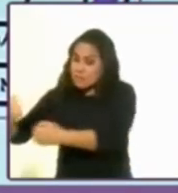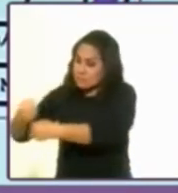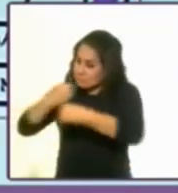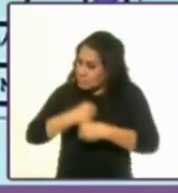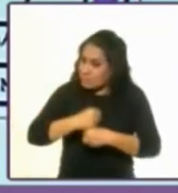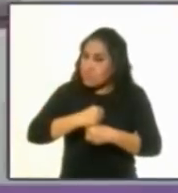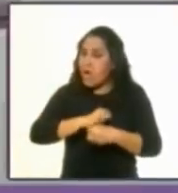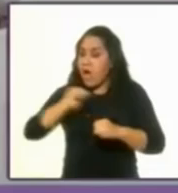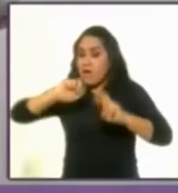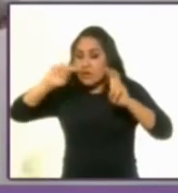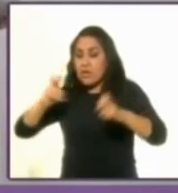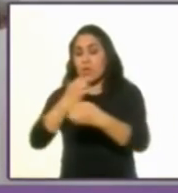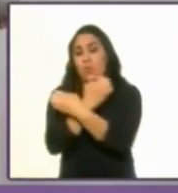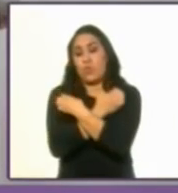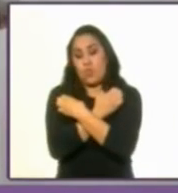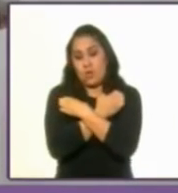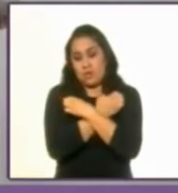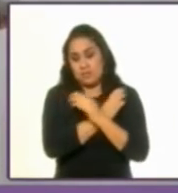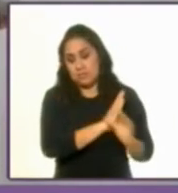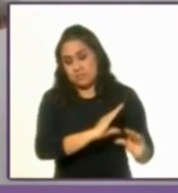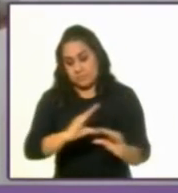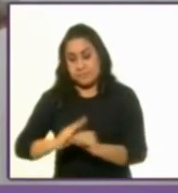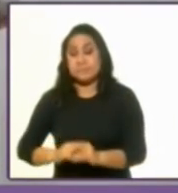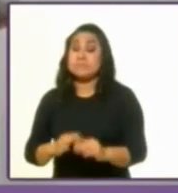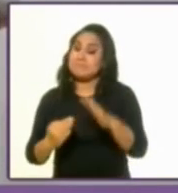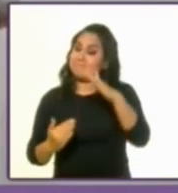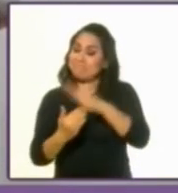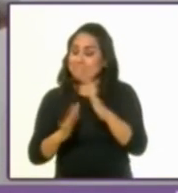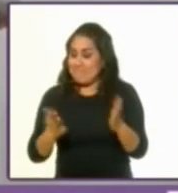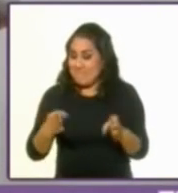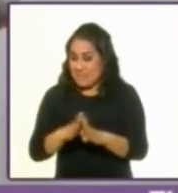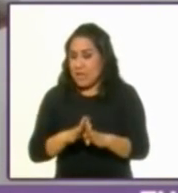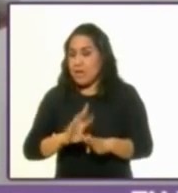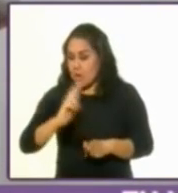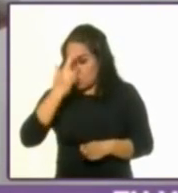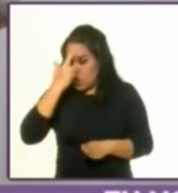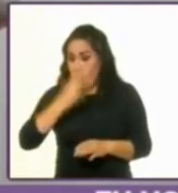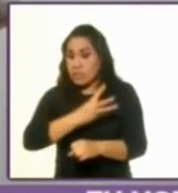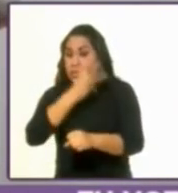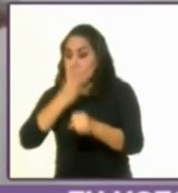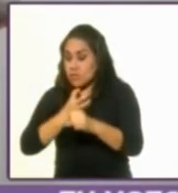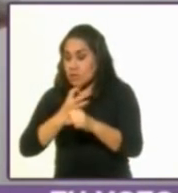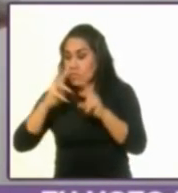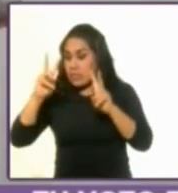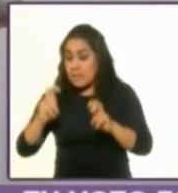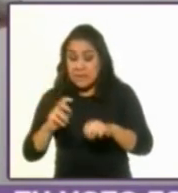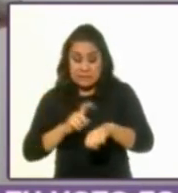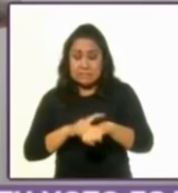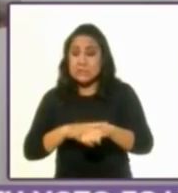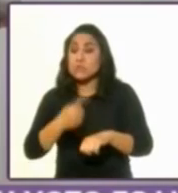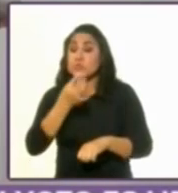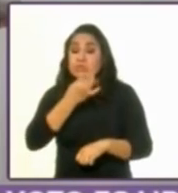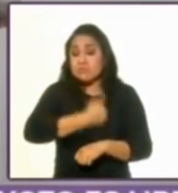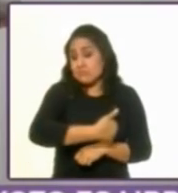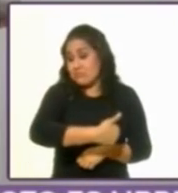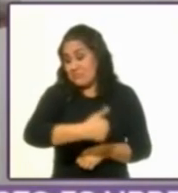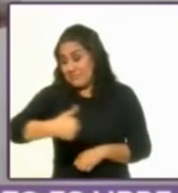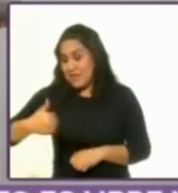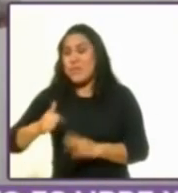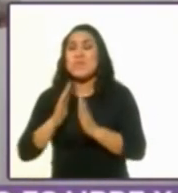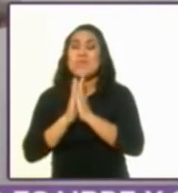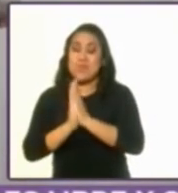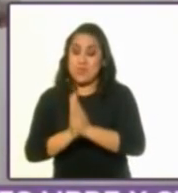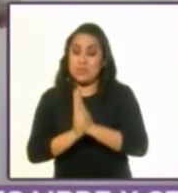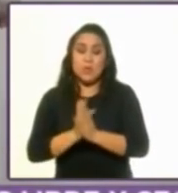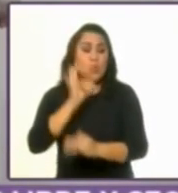yendo el tiempo y vamos a cerrar salud recuerda que hay un tercer tema dentro del bloque los que a casi un minuto de que a quien para abordarlo así es que por favor